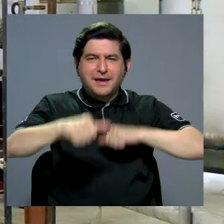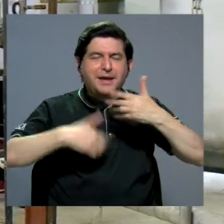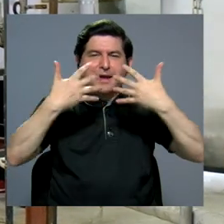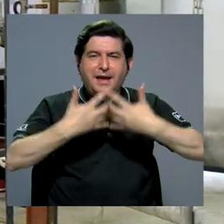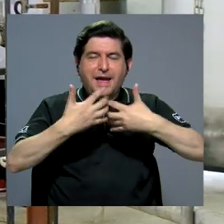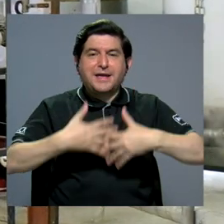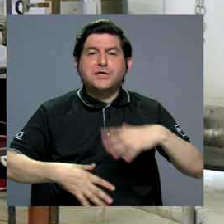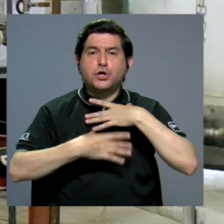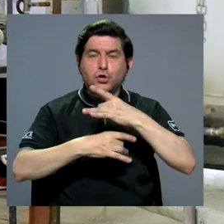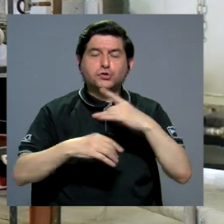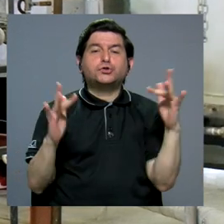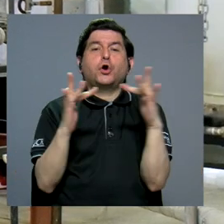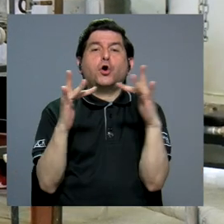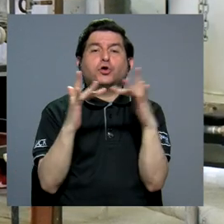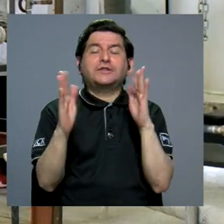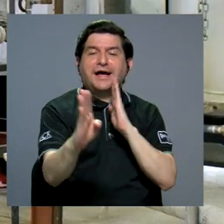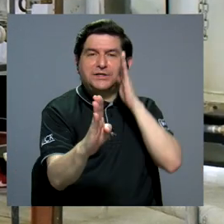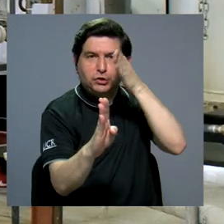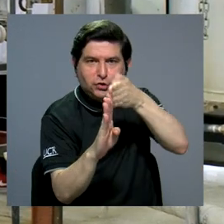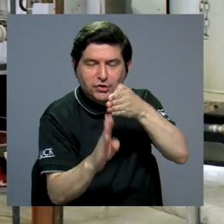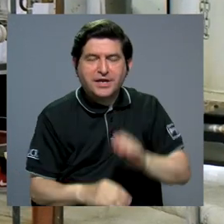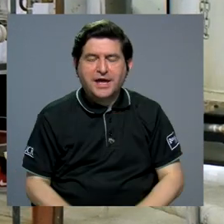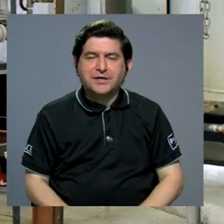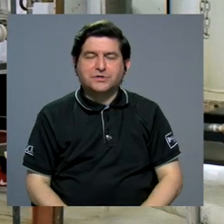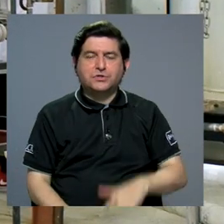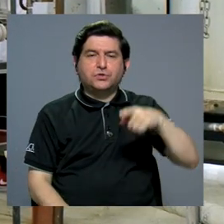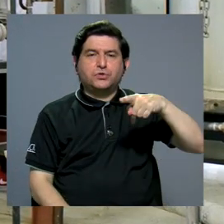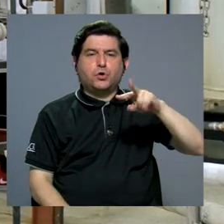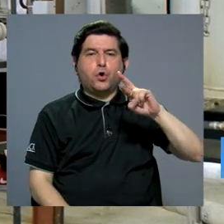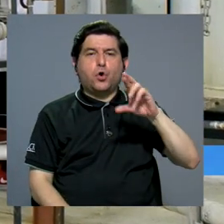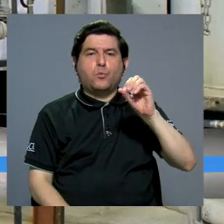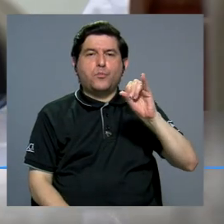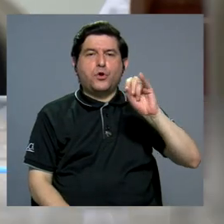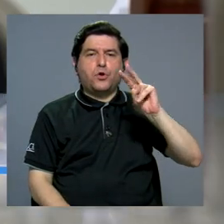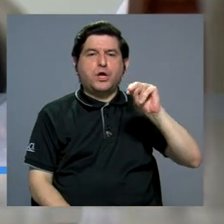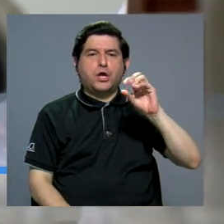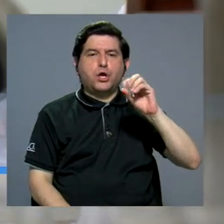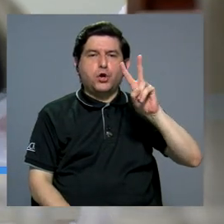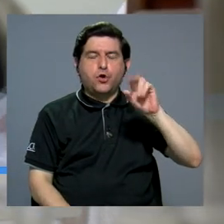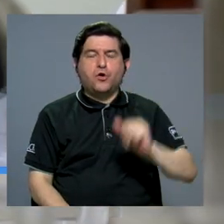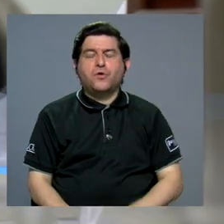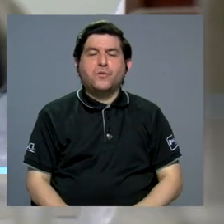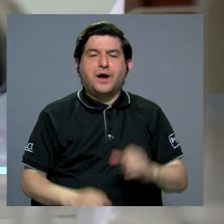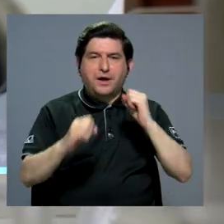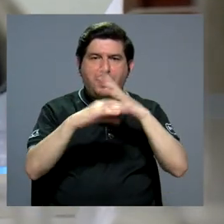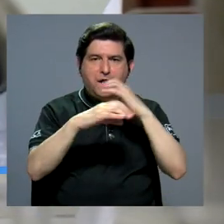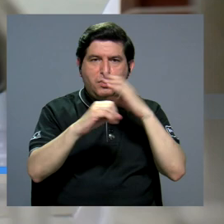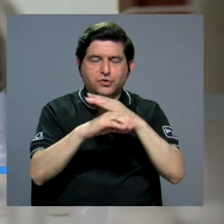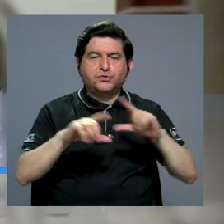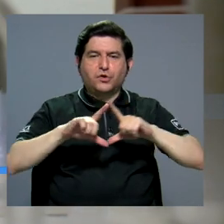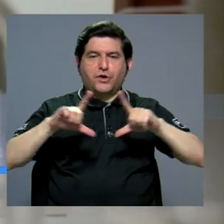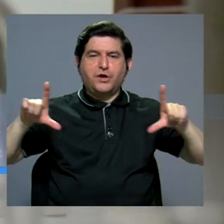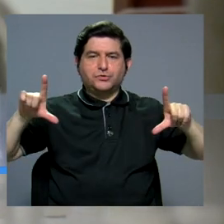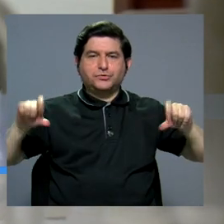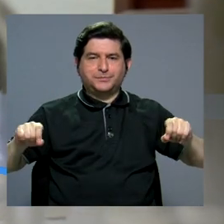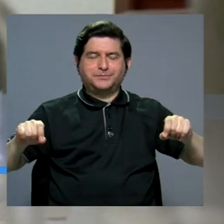pequeños emprendimientos interesados pueden contactar directamente a ProInnova o al CIPRONA a través de los